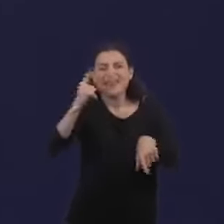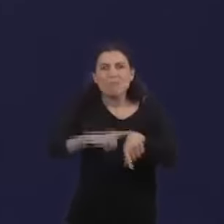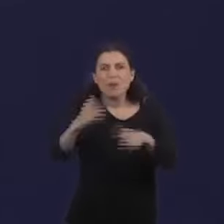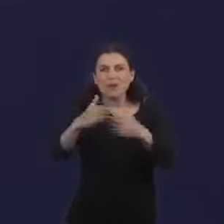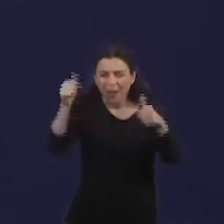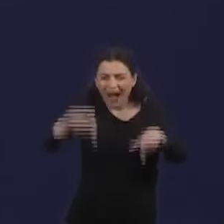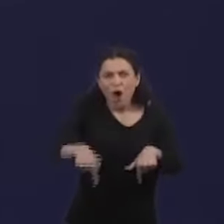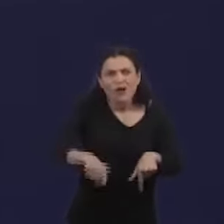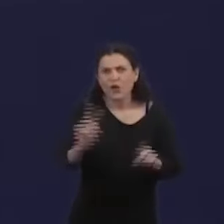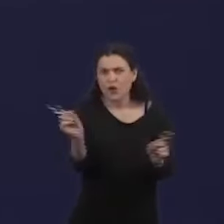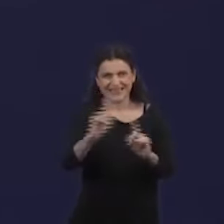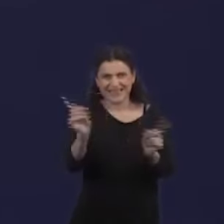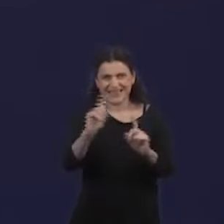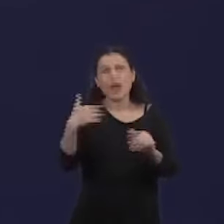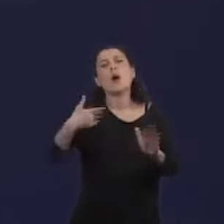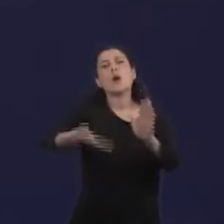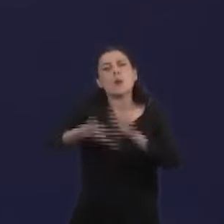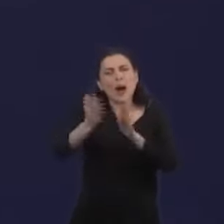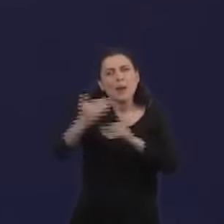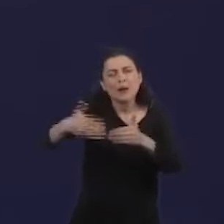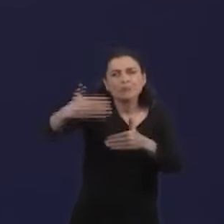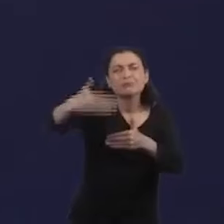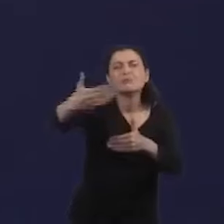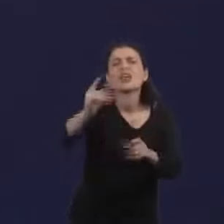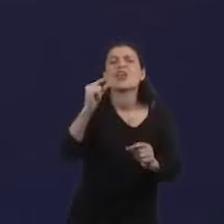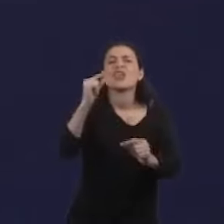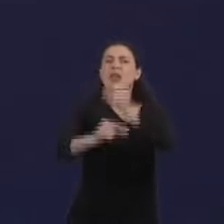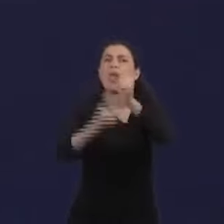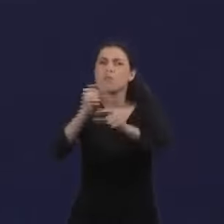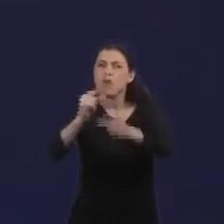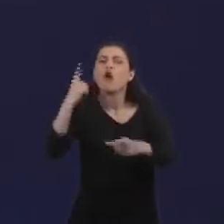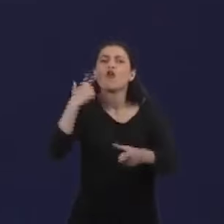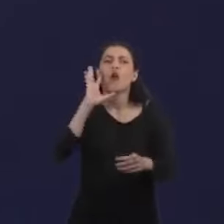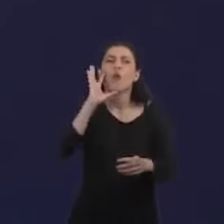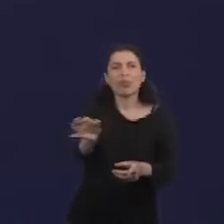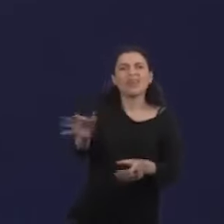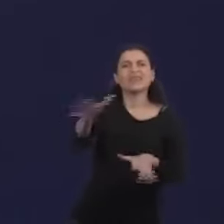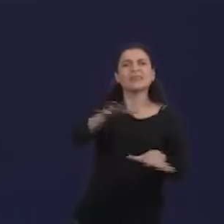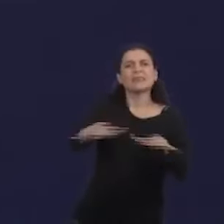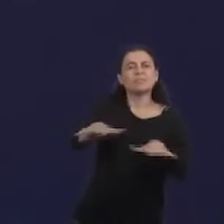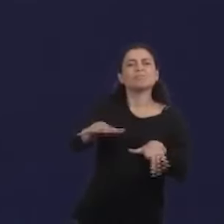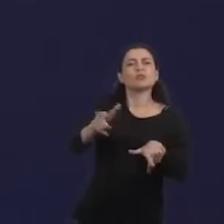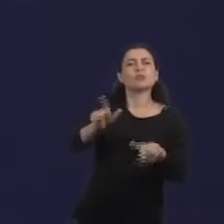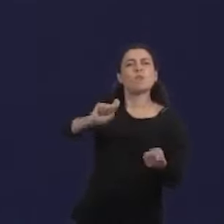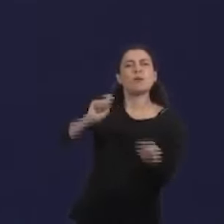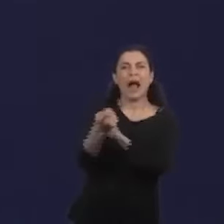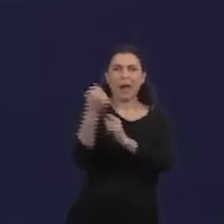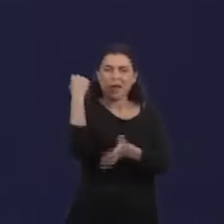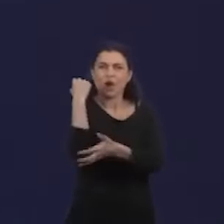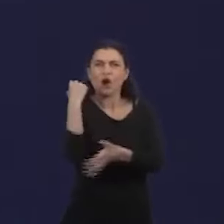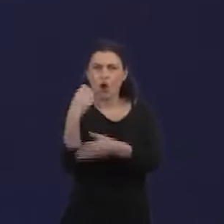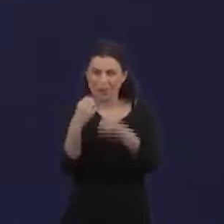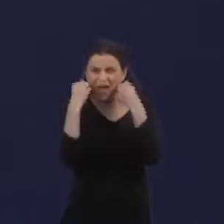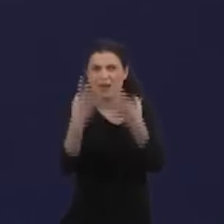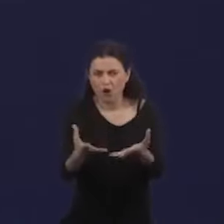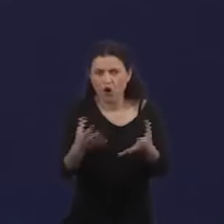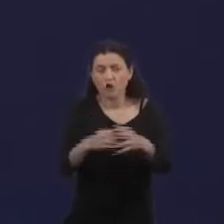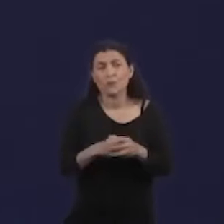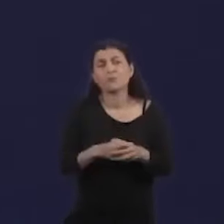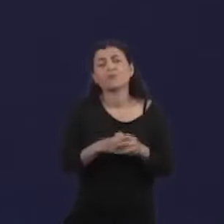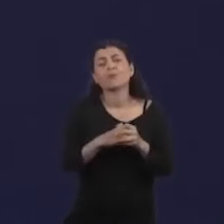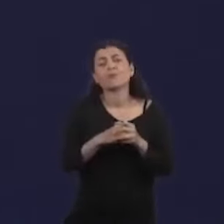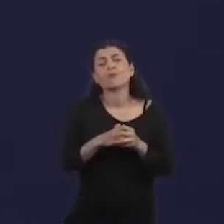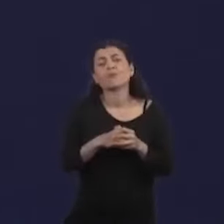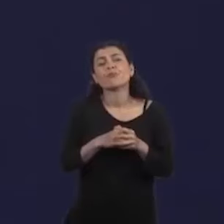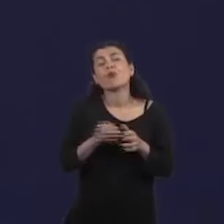sé cada o una inversión minera que tal vez vos la veas eh llegue a tus ojos en en varios